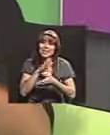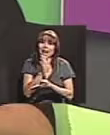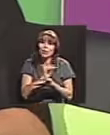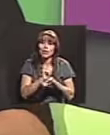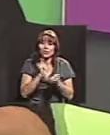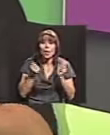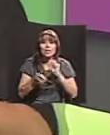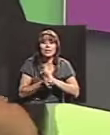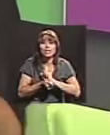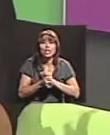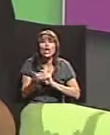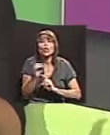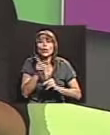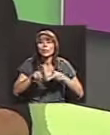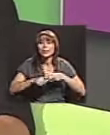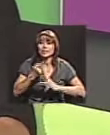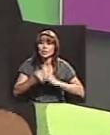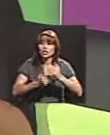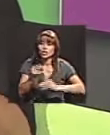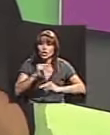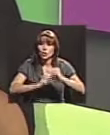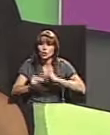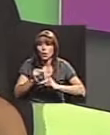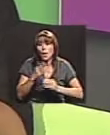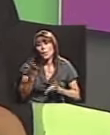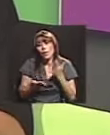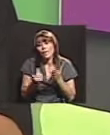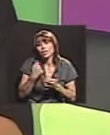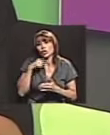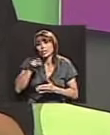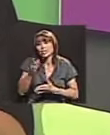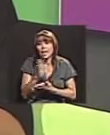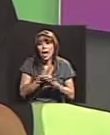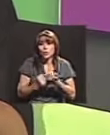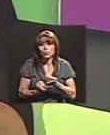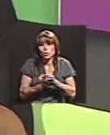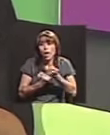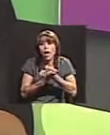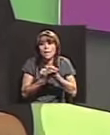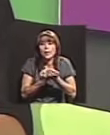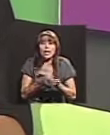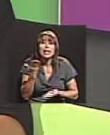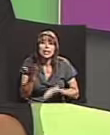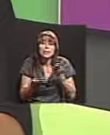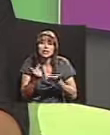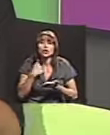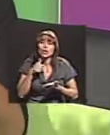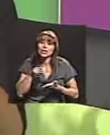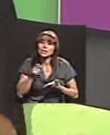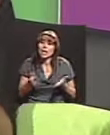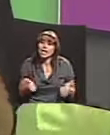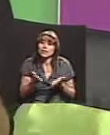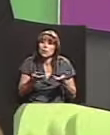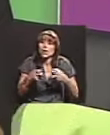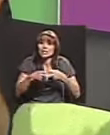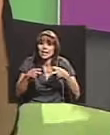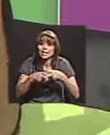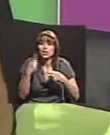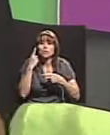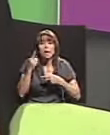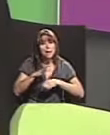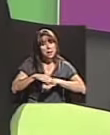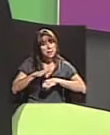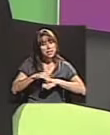meete de negociación probablemente yo ocupe lubricación probablemente yo ocupe algunos estimuladores eléctricos para permitirme la